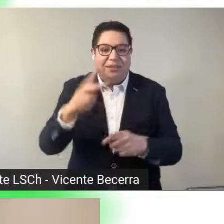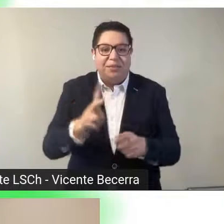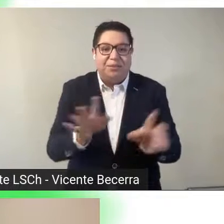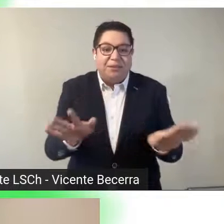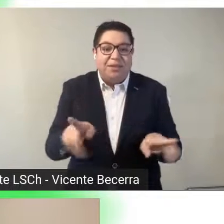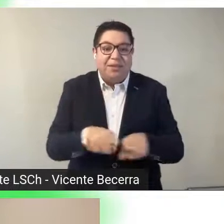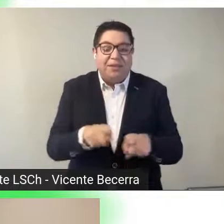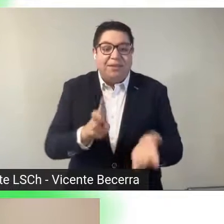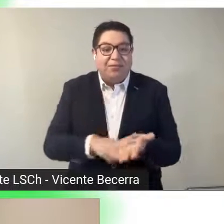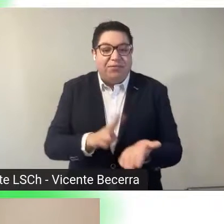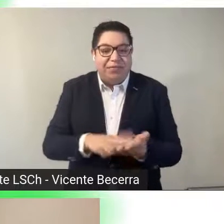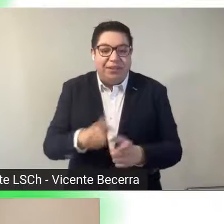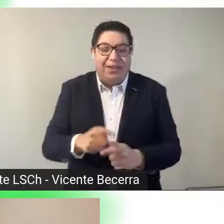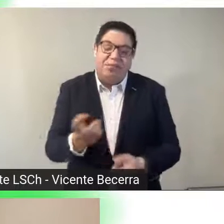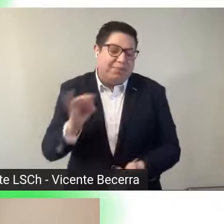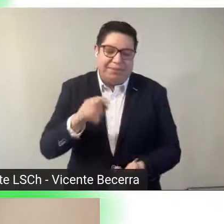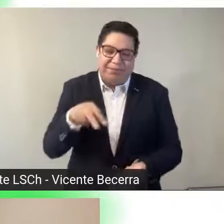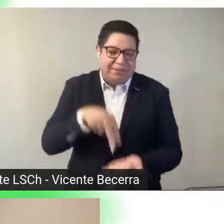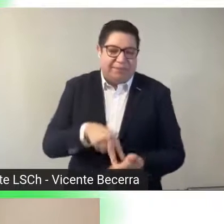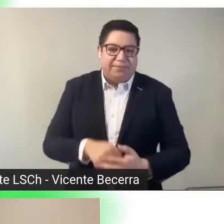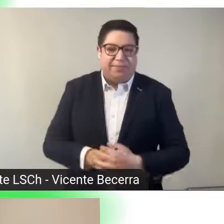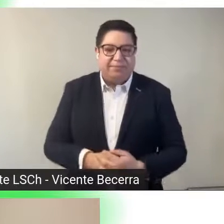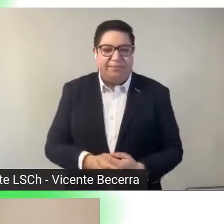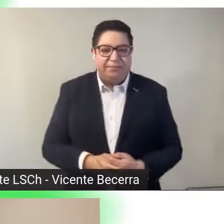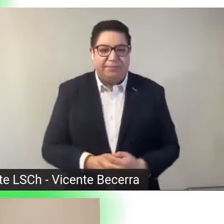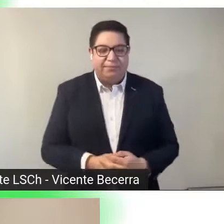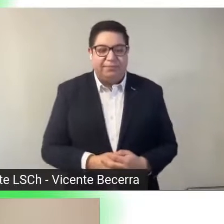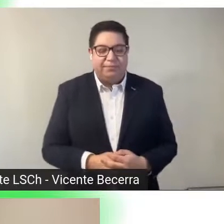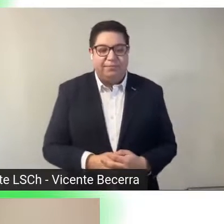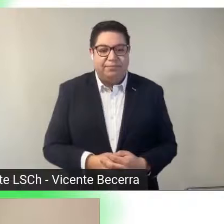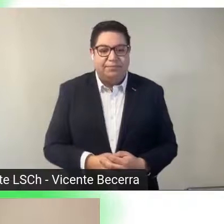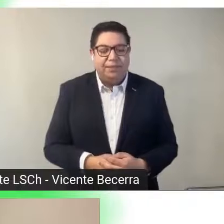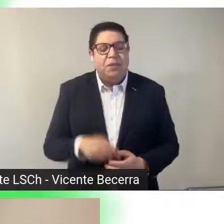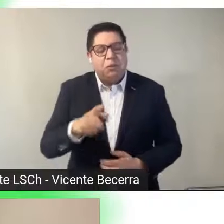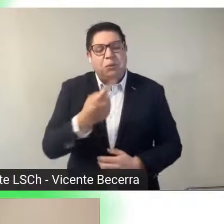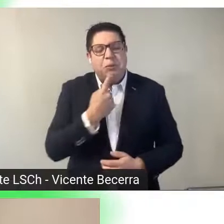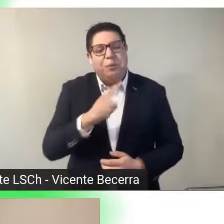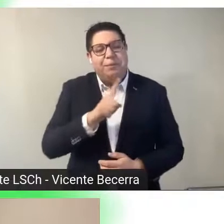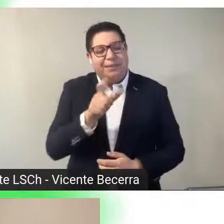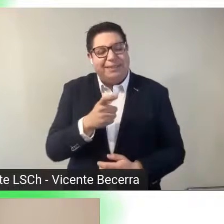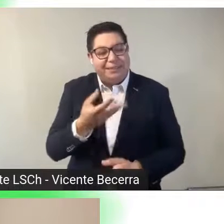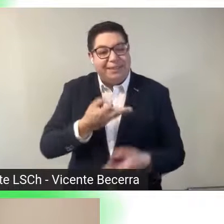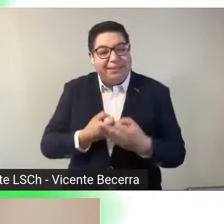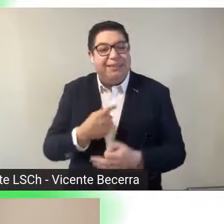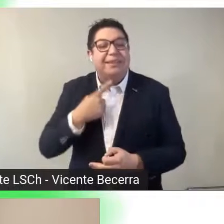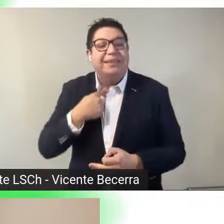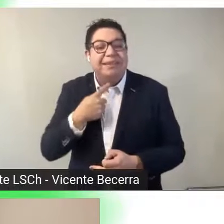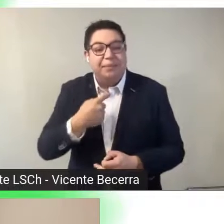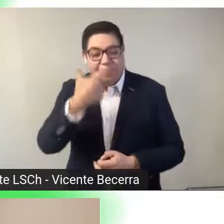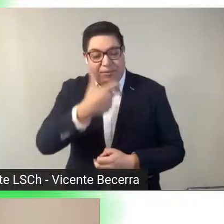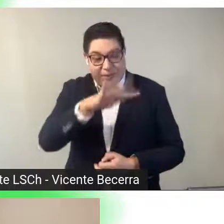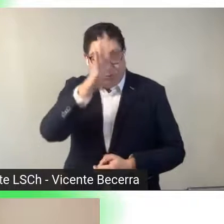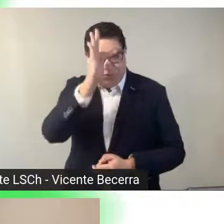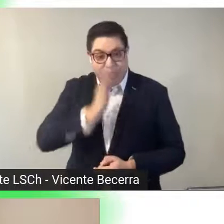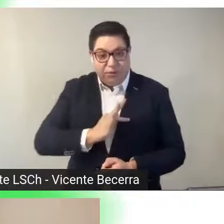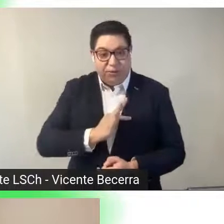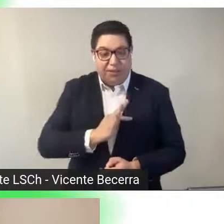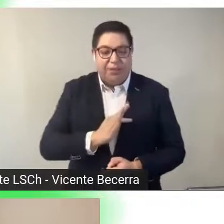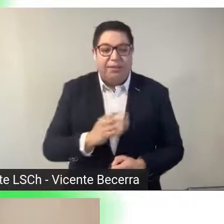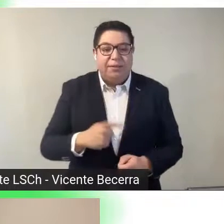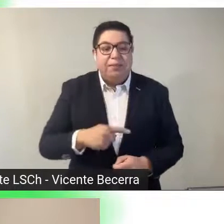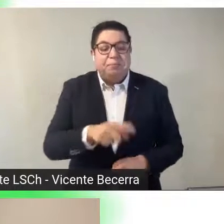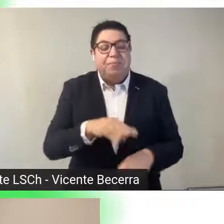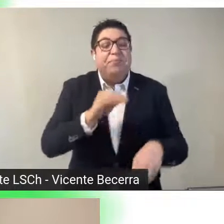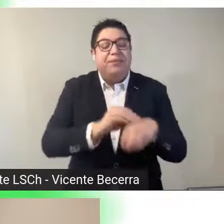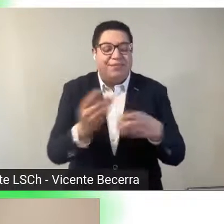siempre voy a estar presente. Tú me preguntas qué es para mí ser una funcionaria pública. Roman, para